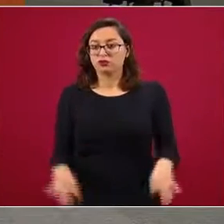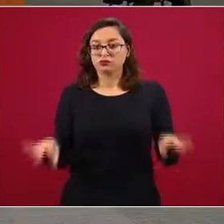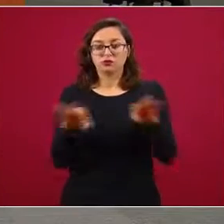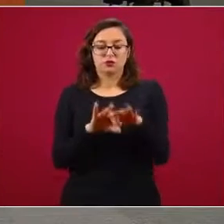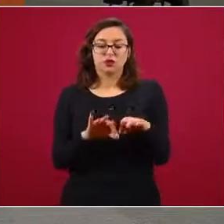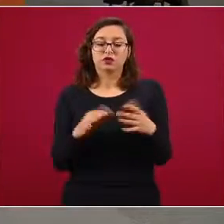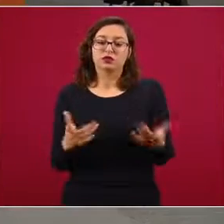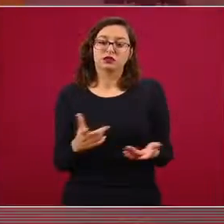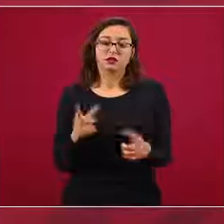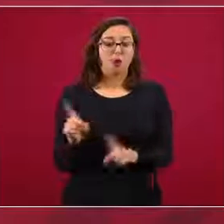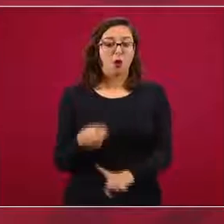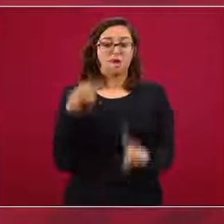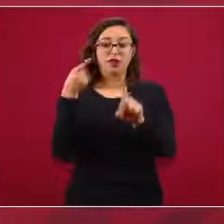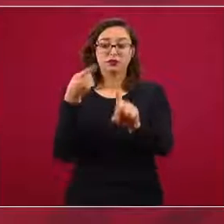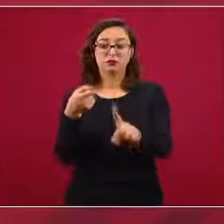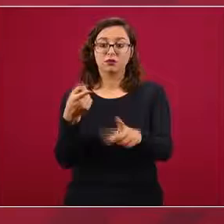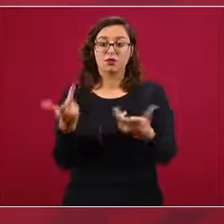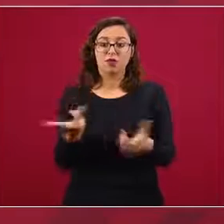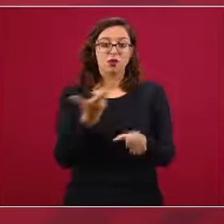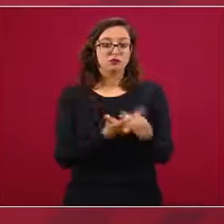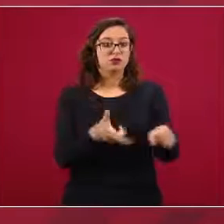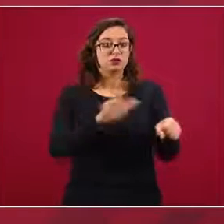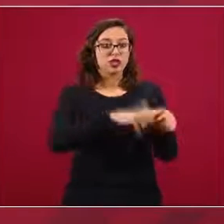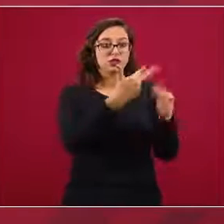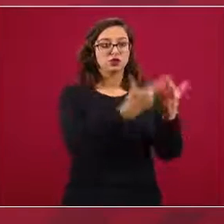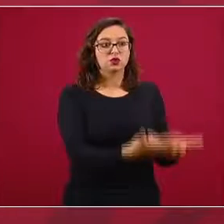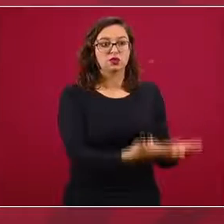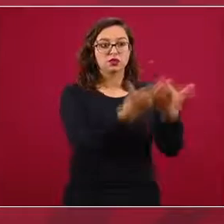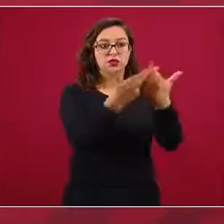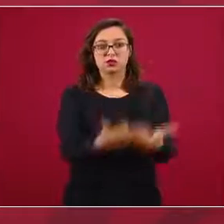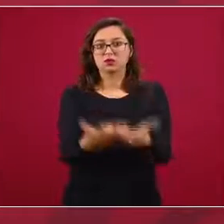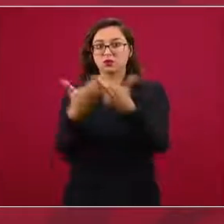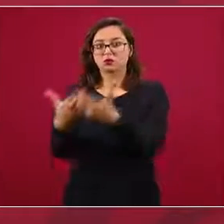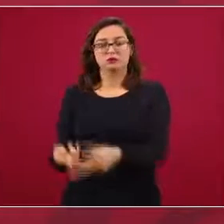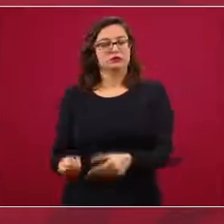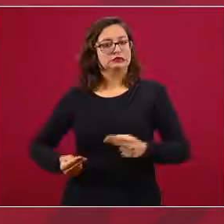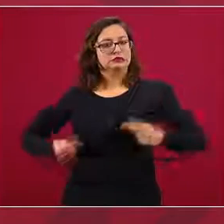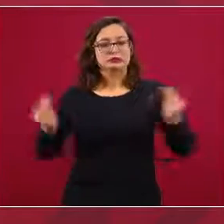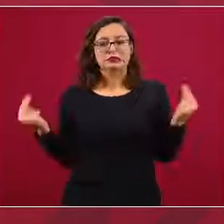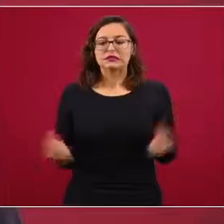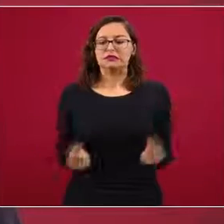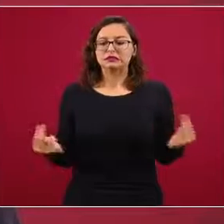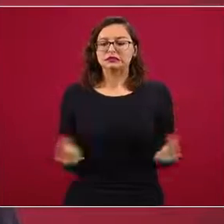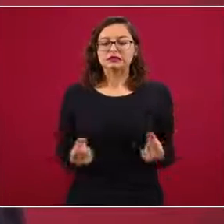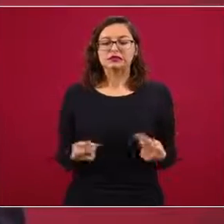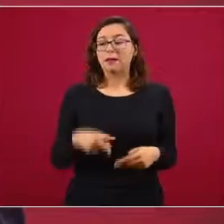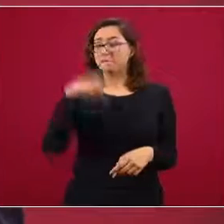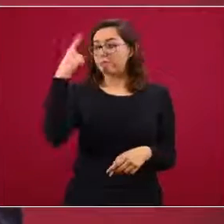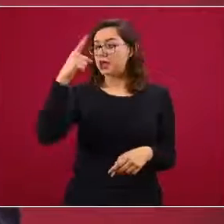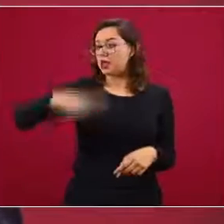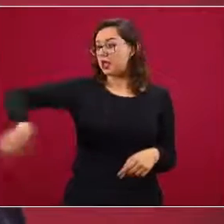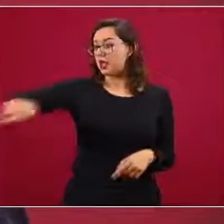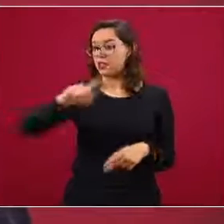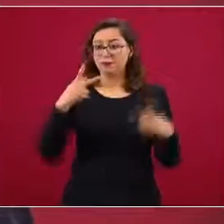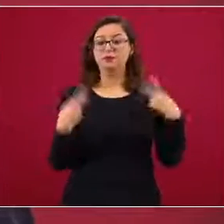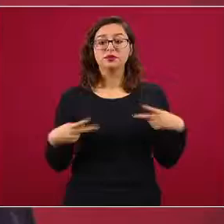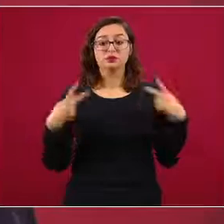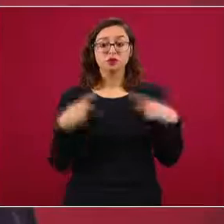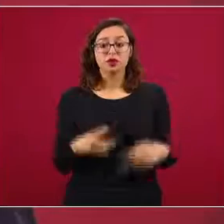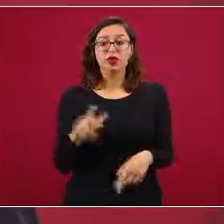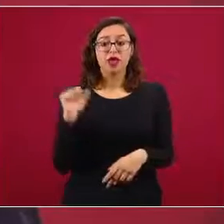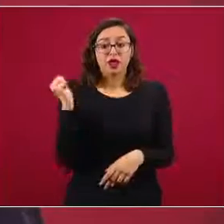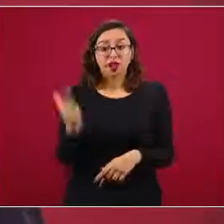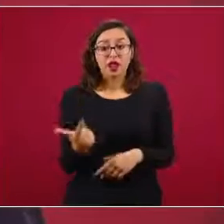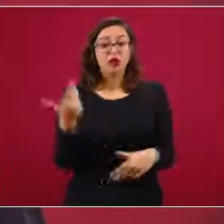objetivos fundamentales fue mantener disponibles los hospitales, como hemos dicho, para que las personas que necesiten hospitalizarse